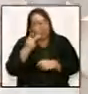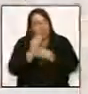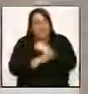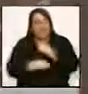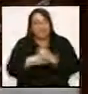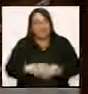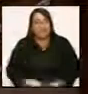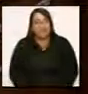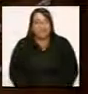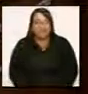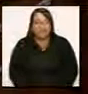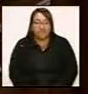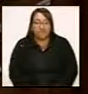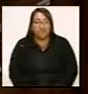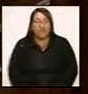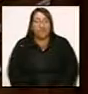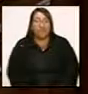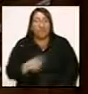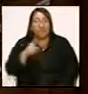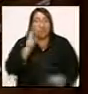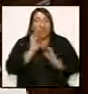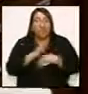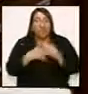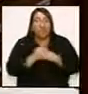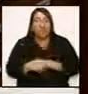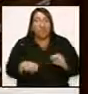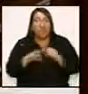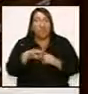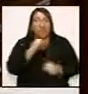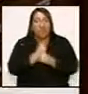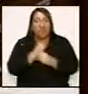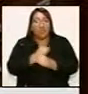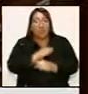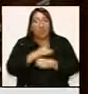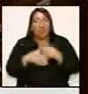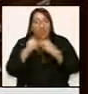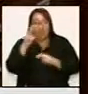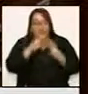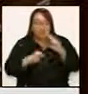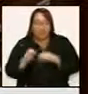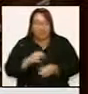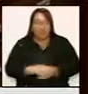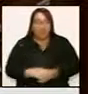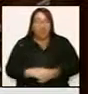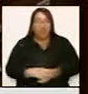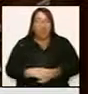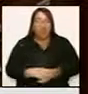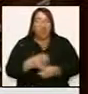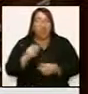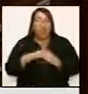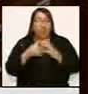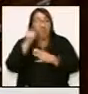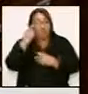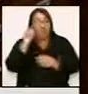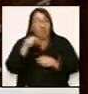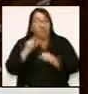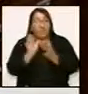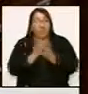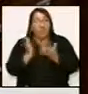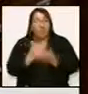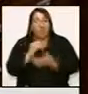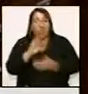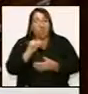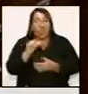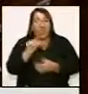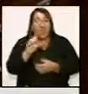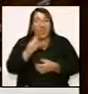naciones. Es un ejemplo de los notables esfuerzos que realizan los investigadores como los autores de este libro, José